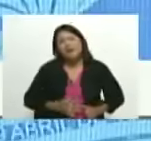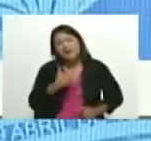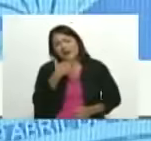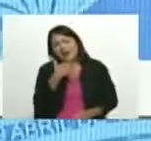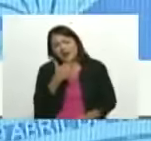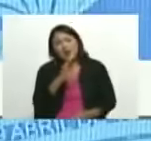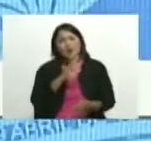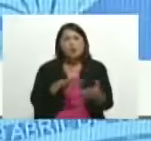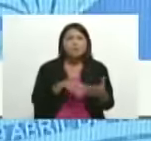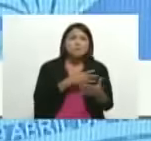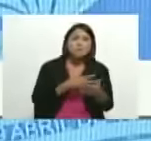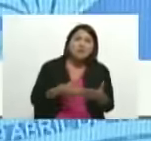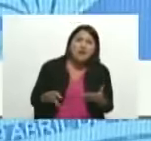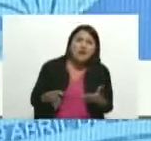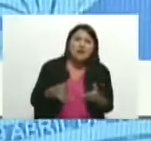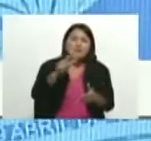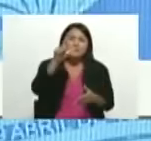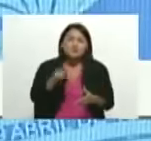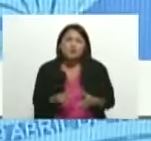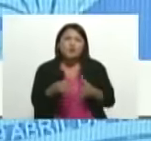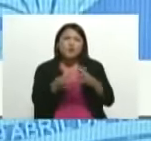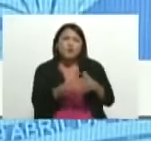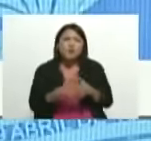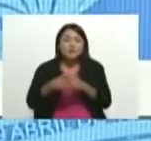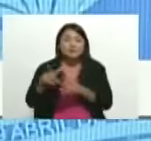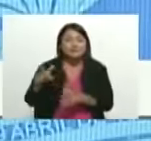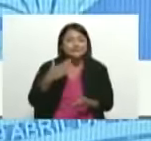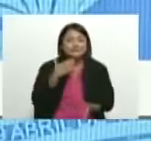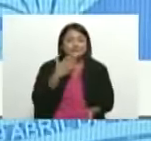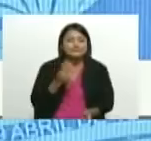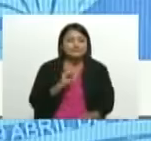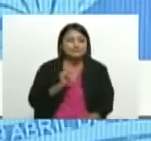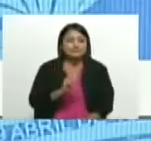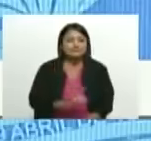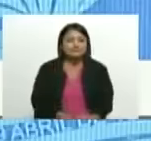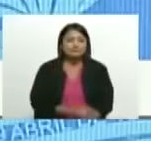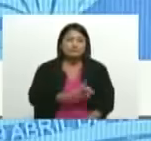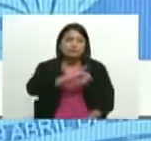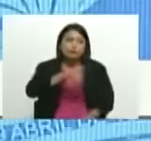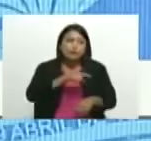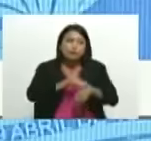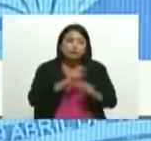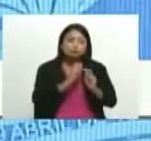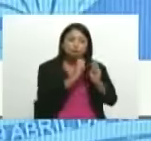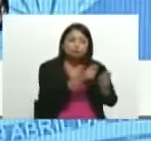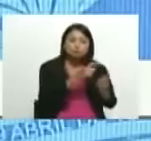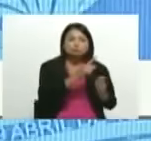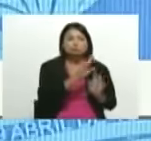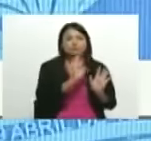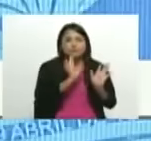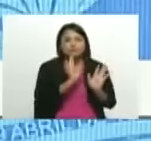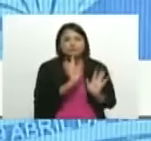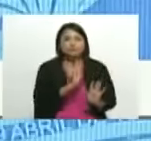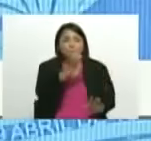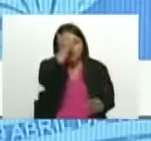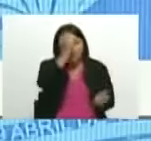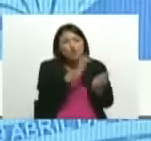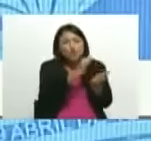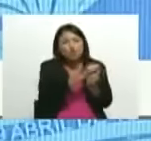Algún funcionario estadounidense dice, no, mira, no nos funcionó la autoproclamación de Guaidó porque era muy burda y Guaidó era muy